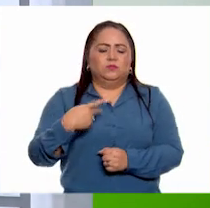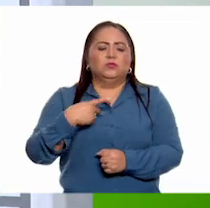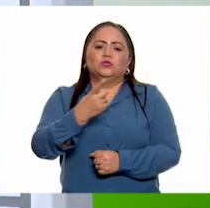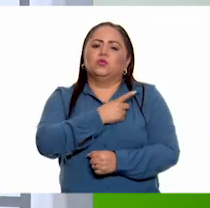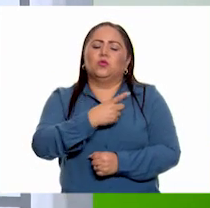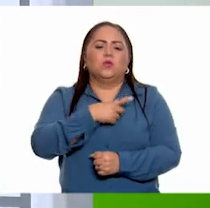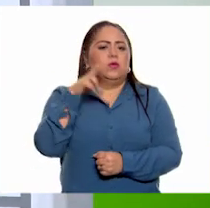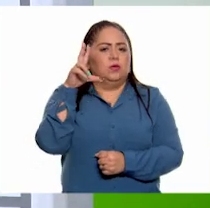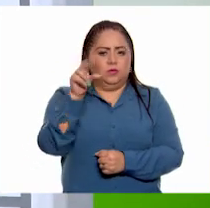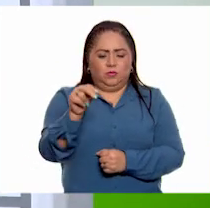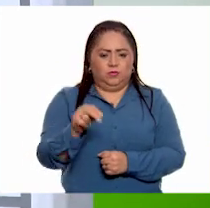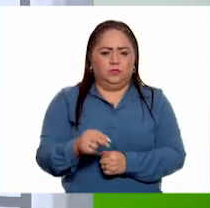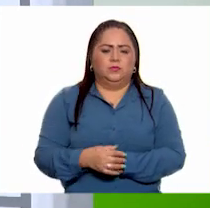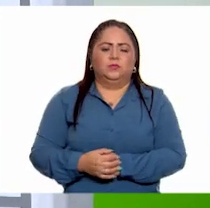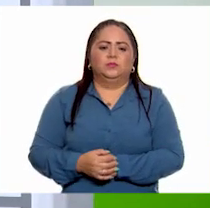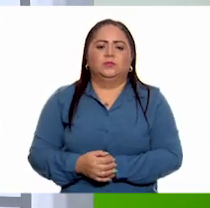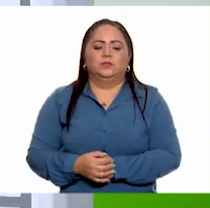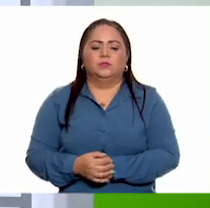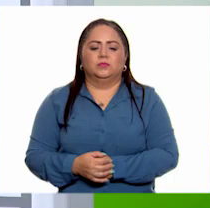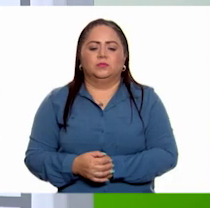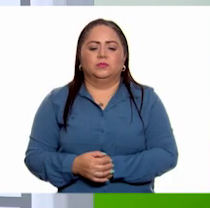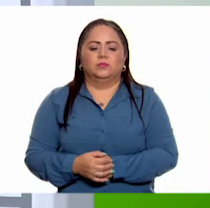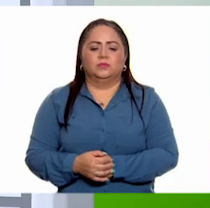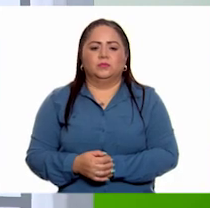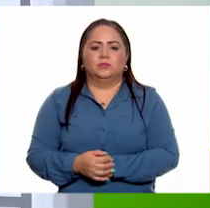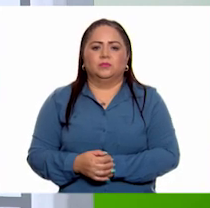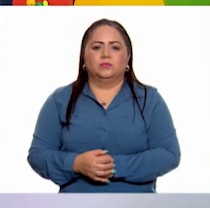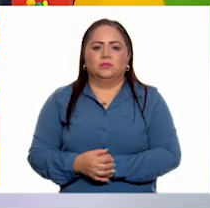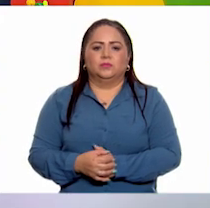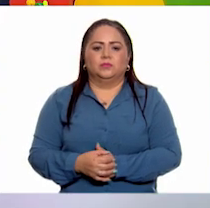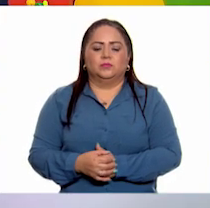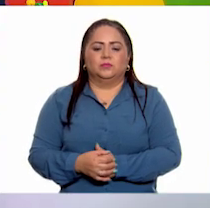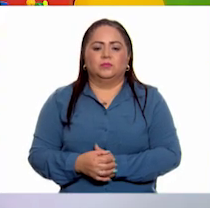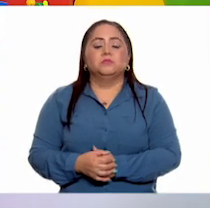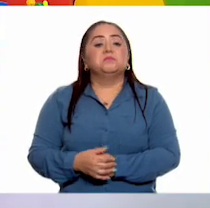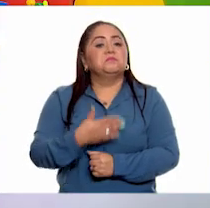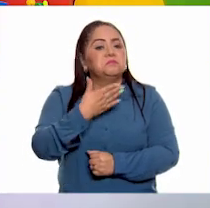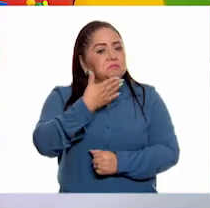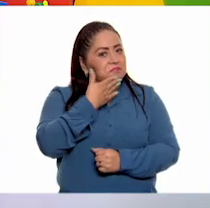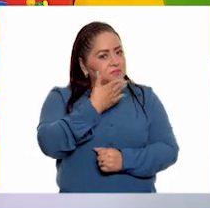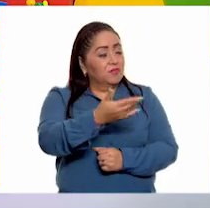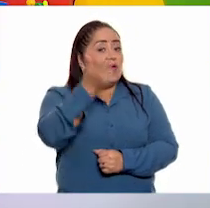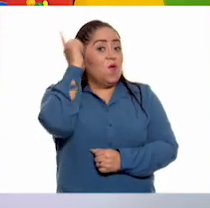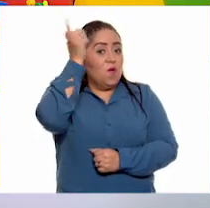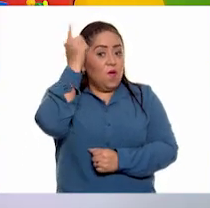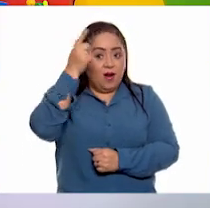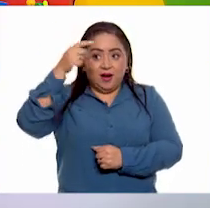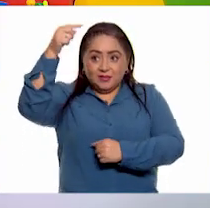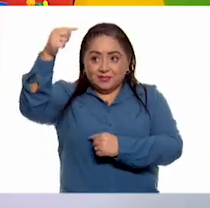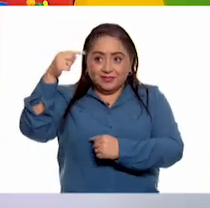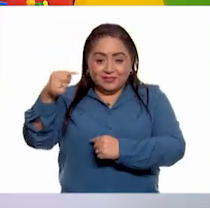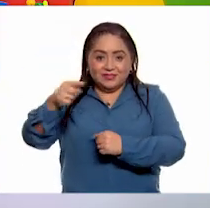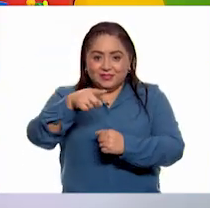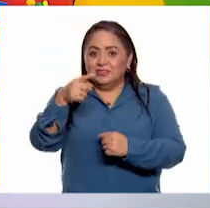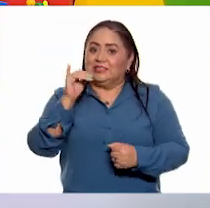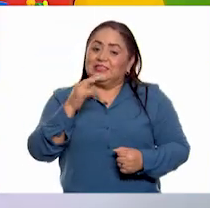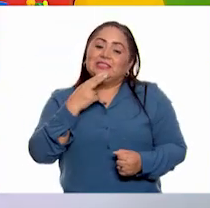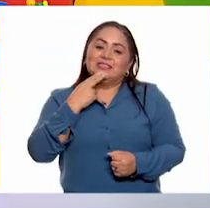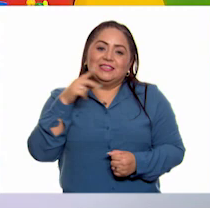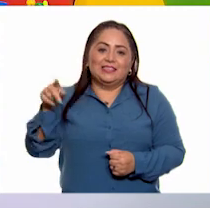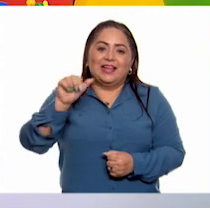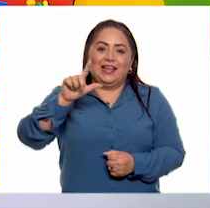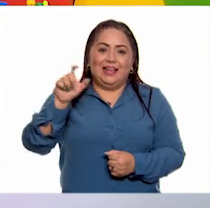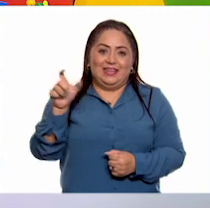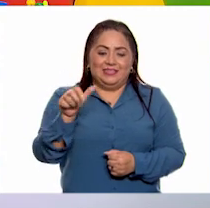de un adulto. Muy bien. Uh-huh. Ojalá estas propuestas le funcionen a